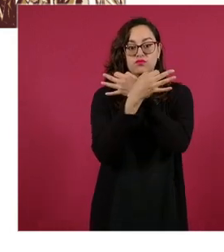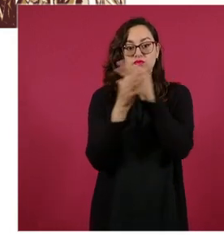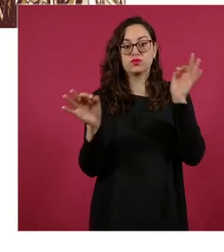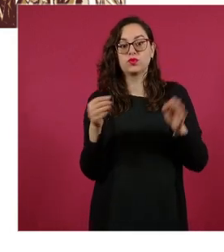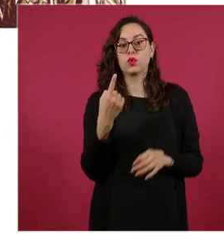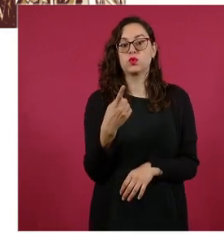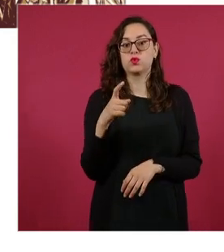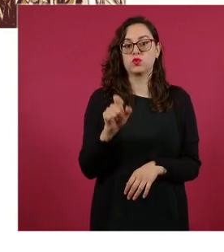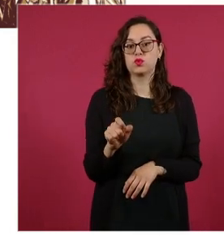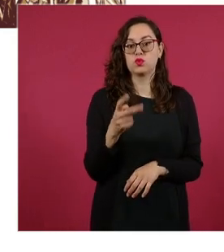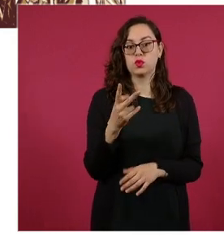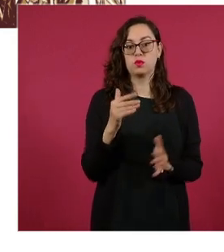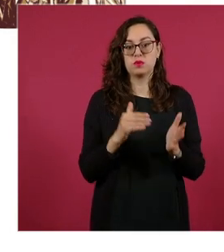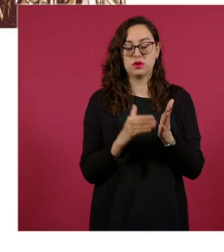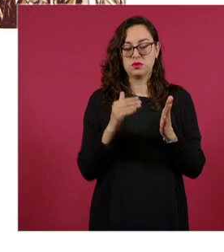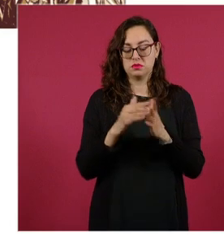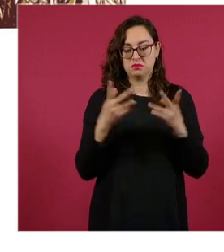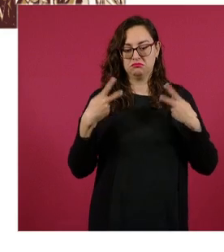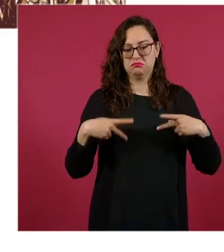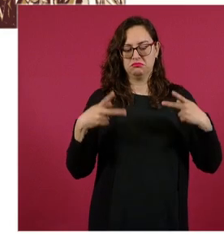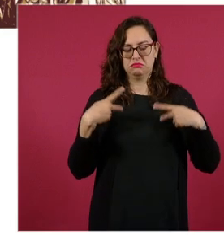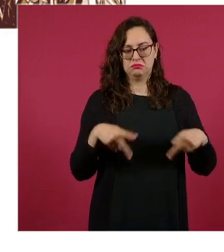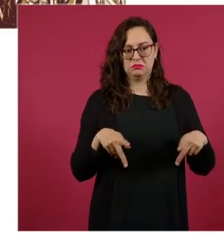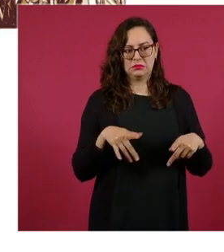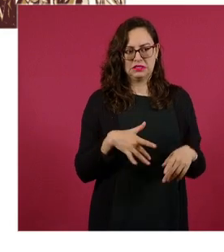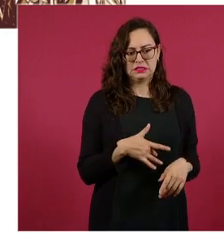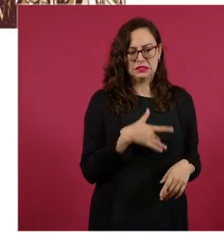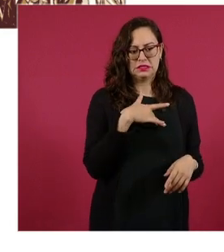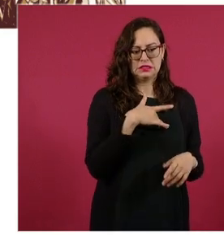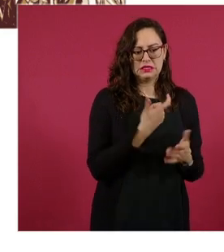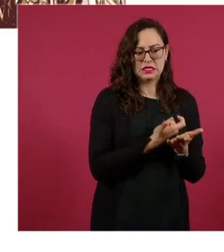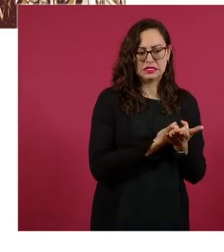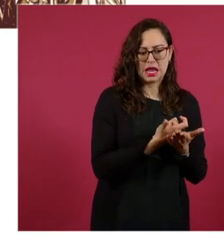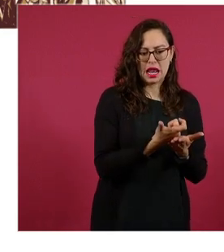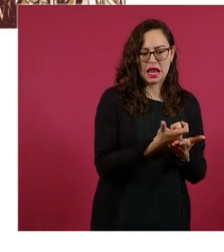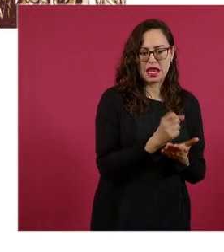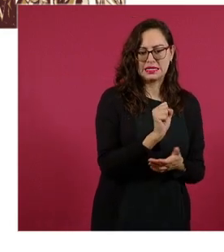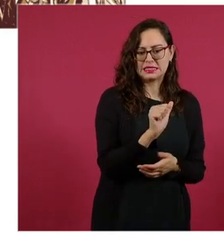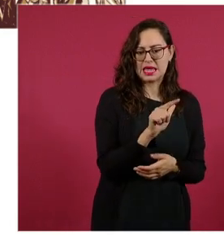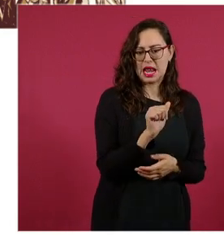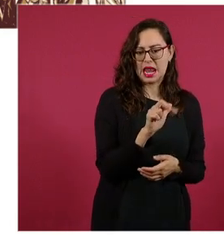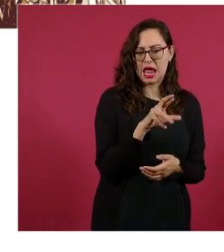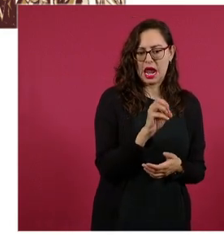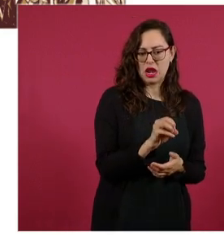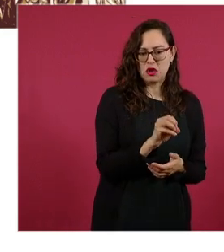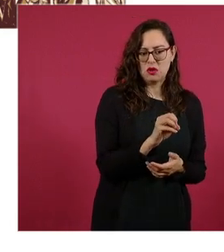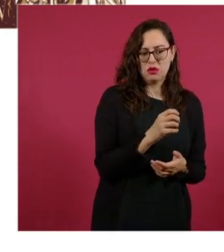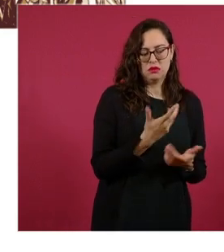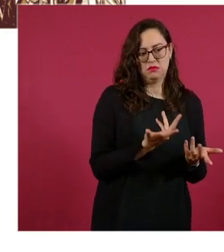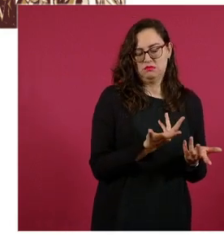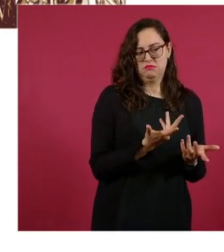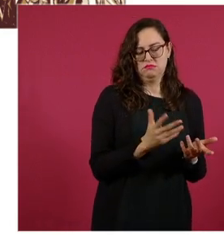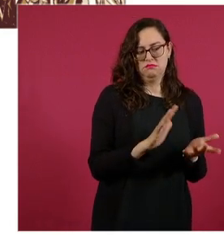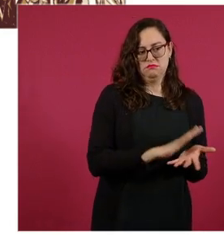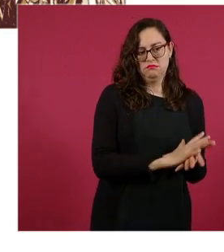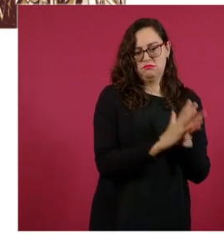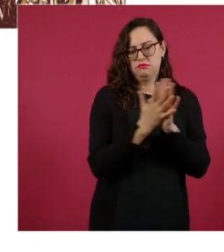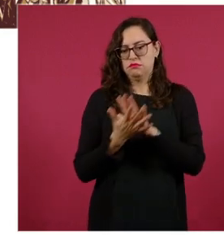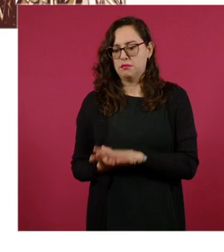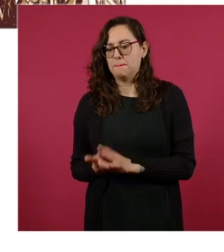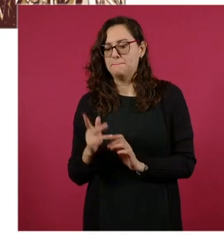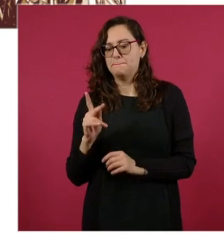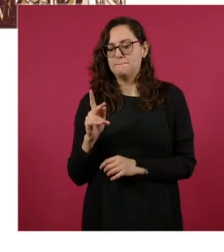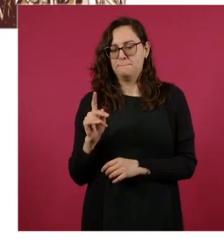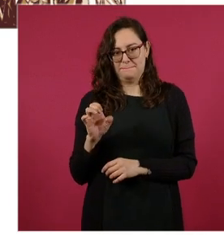millones de personas han cambiado sus créditos de salarios mínimos a pesos obteniendo descuentos o